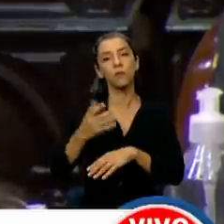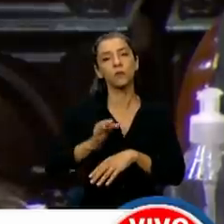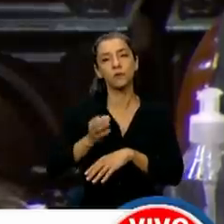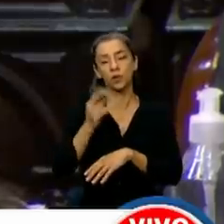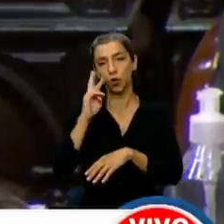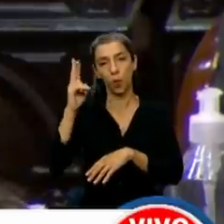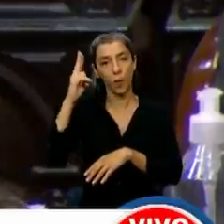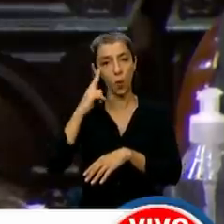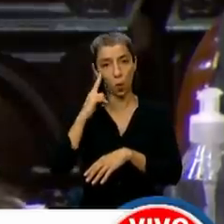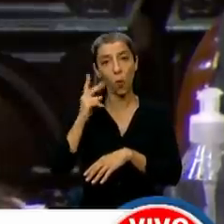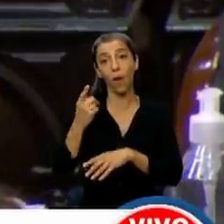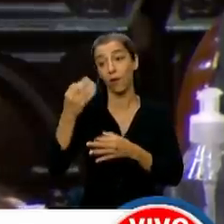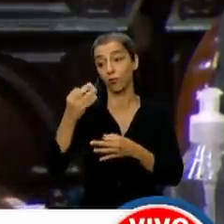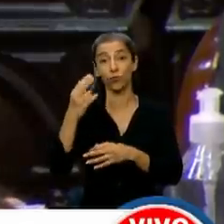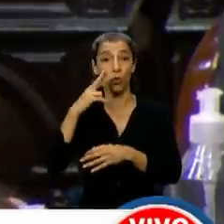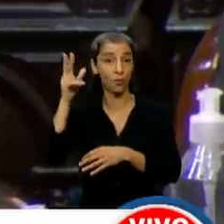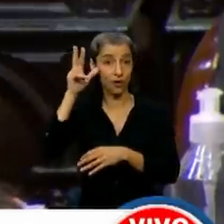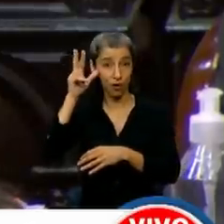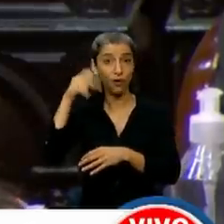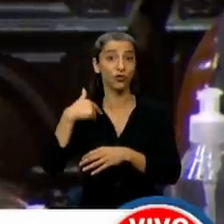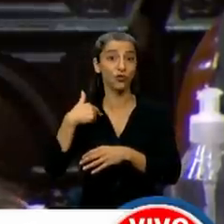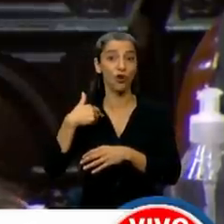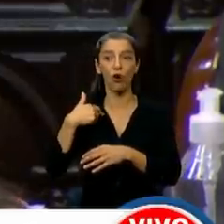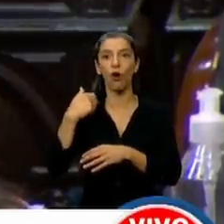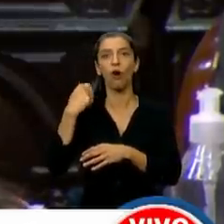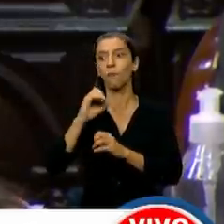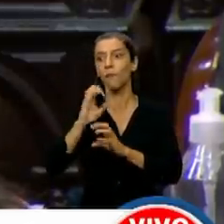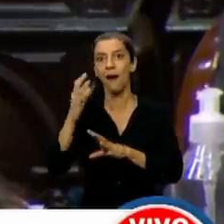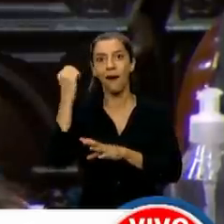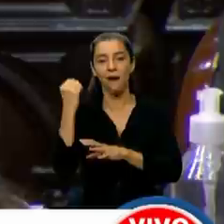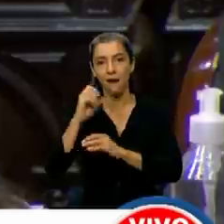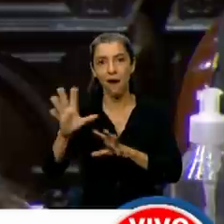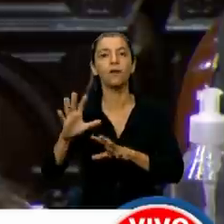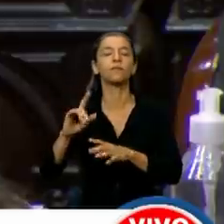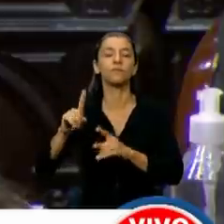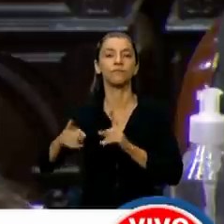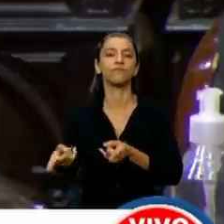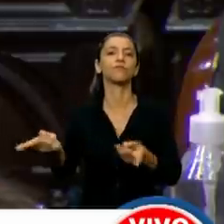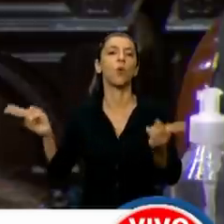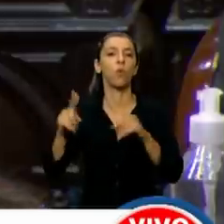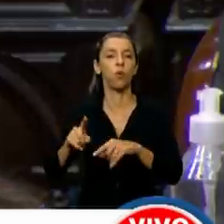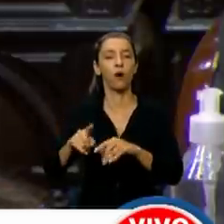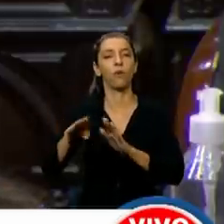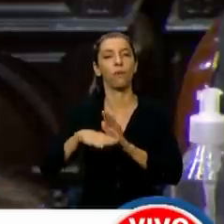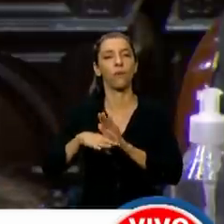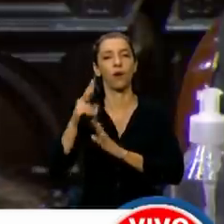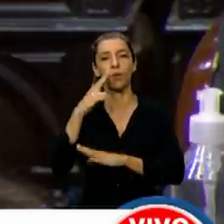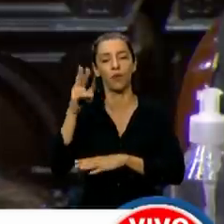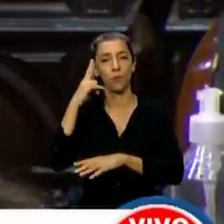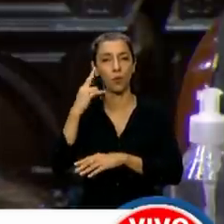del 2008 también fíjense es un programa destinado a solventar parte del salario de los